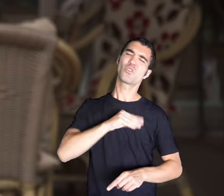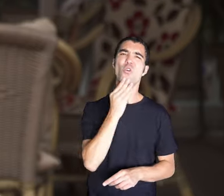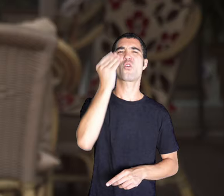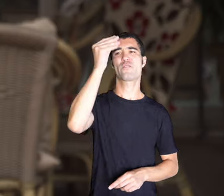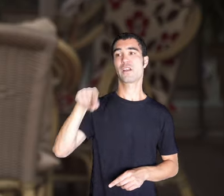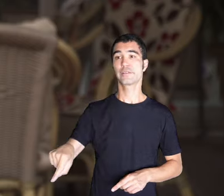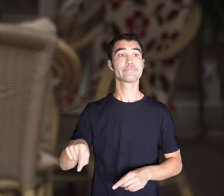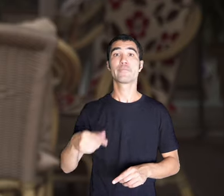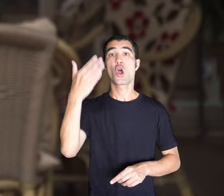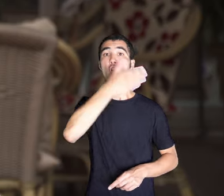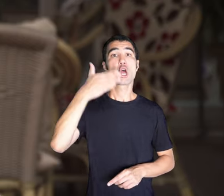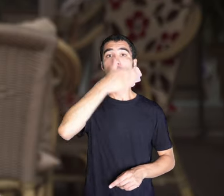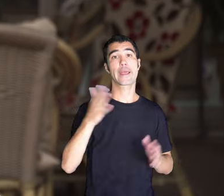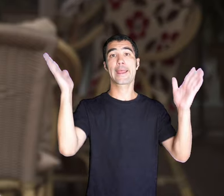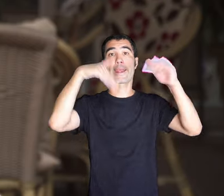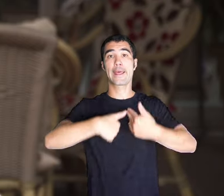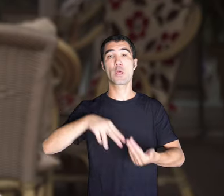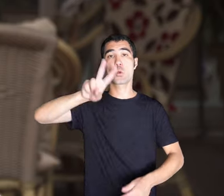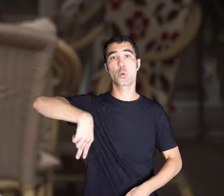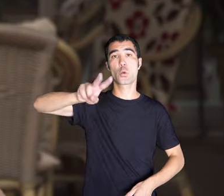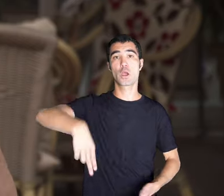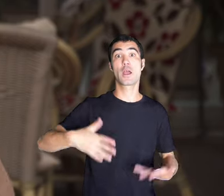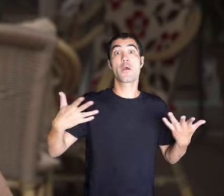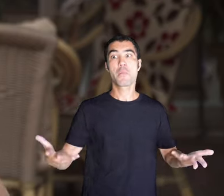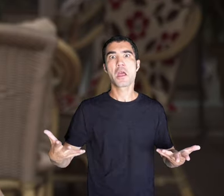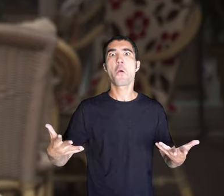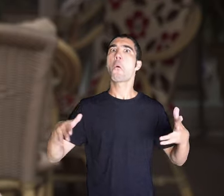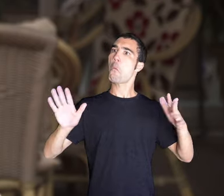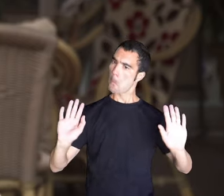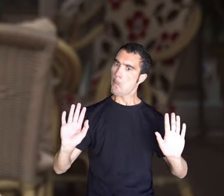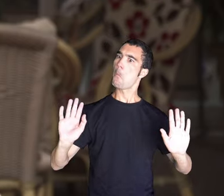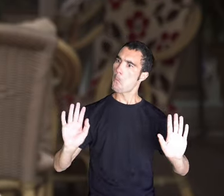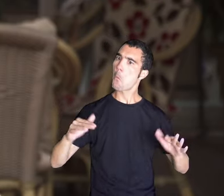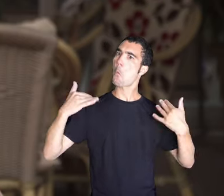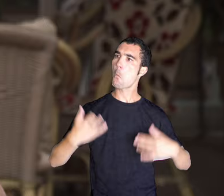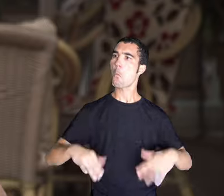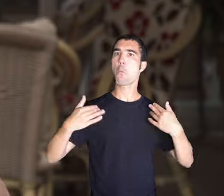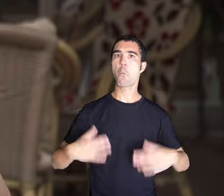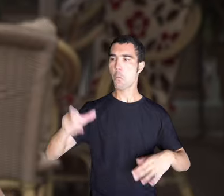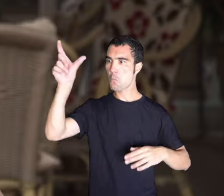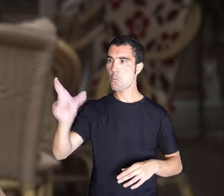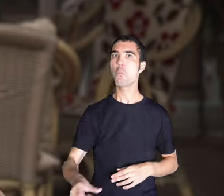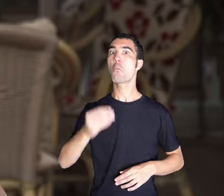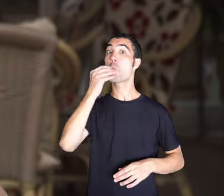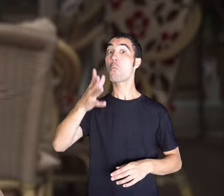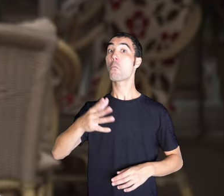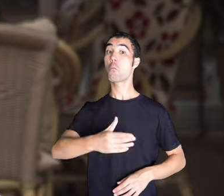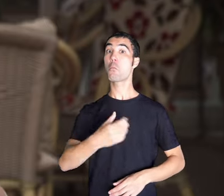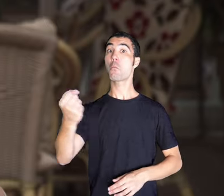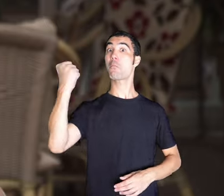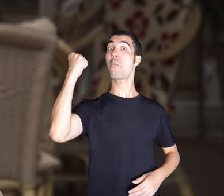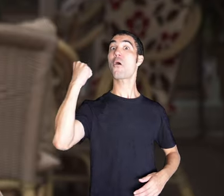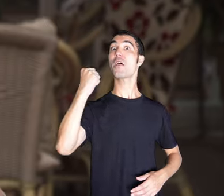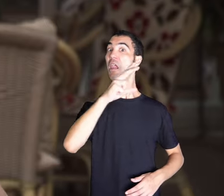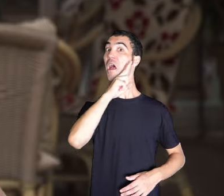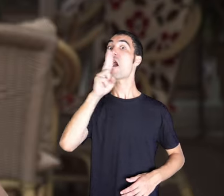ido a la escuela ella. Pero desde luego era, bueno, una matriarca,